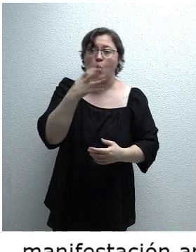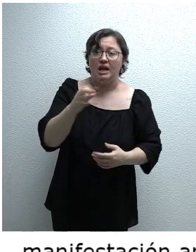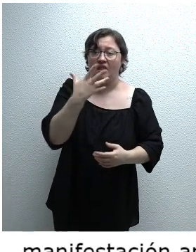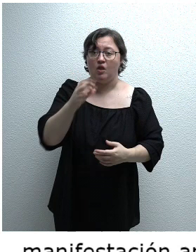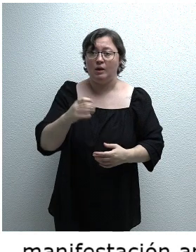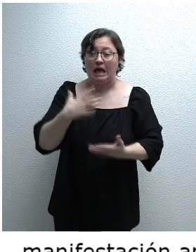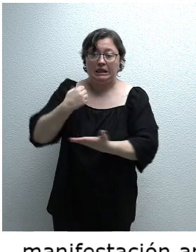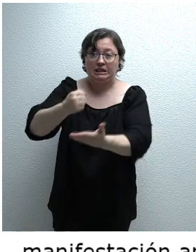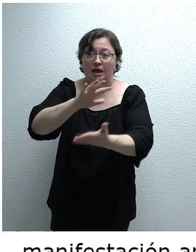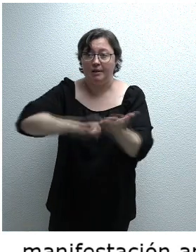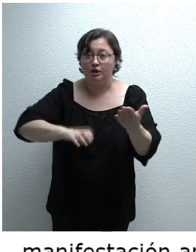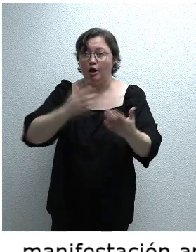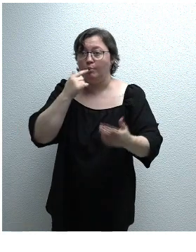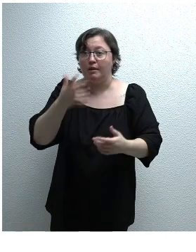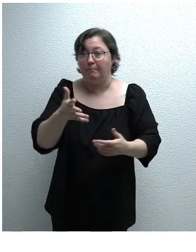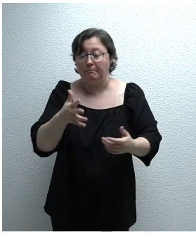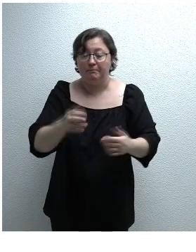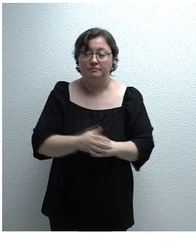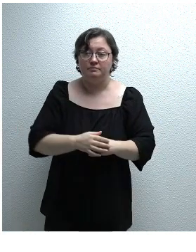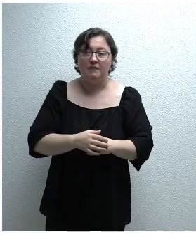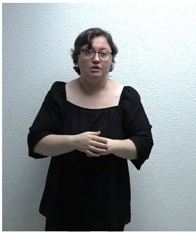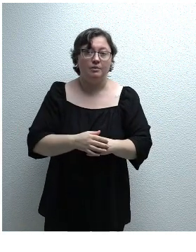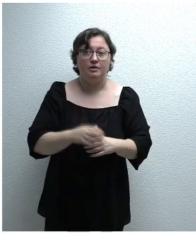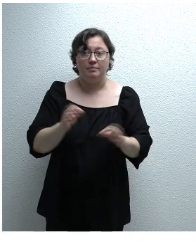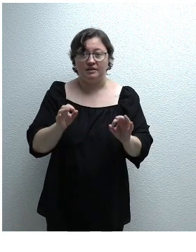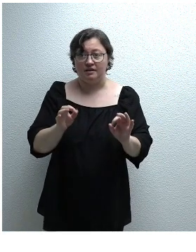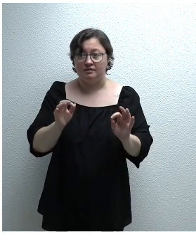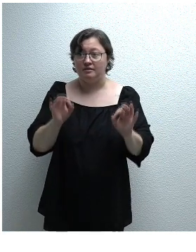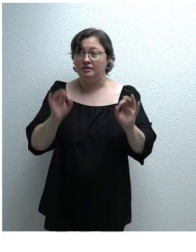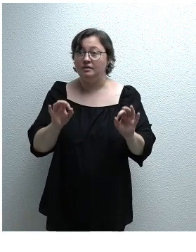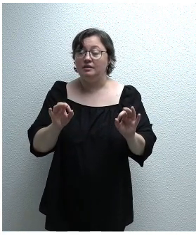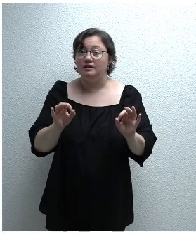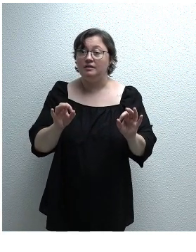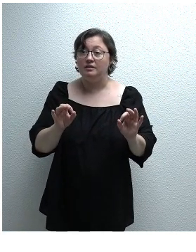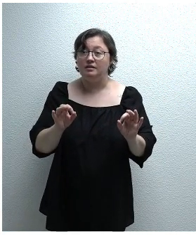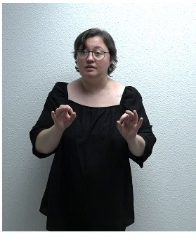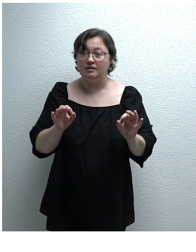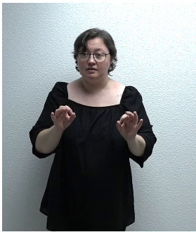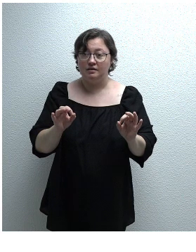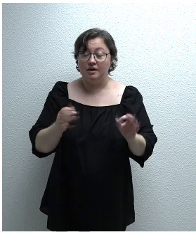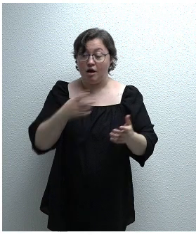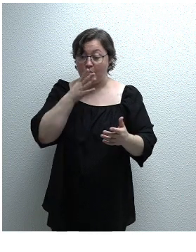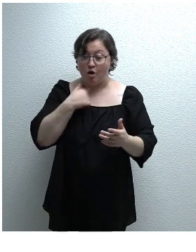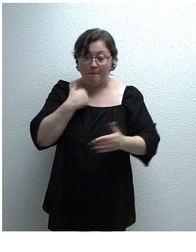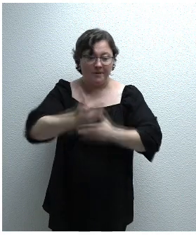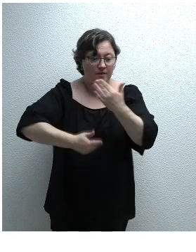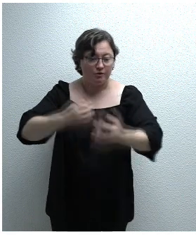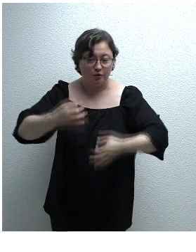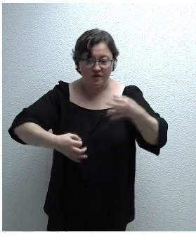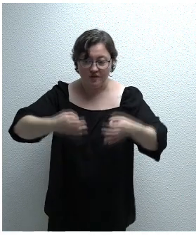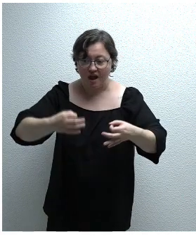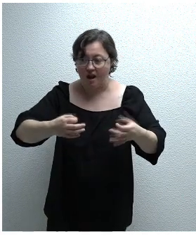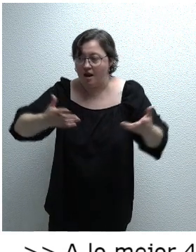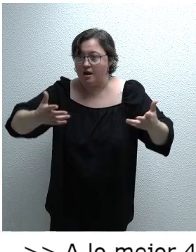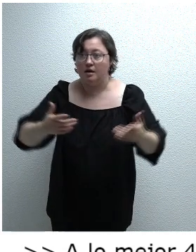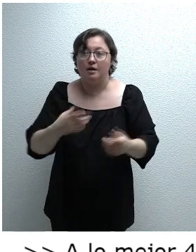euros, un testamento pues por ahí andará. Quiero decir que no son, comparado con lo que un procedimiento judicial, pues no